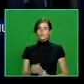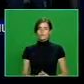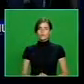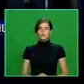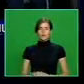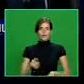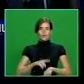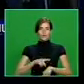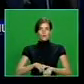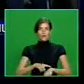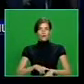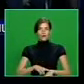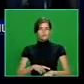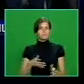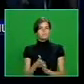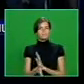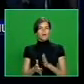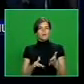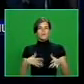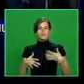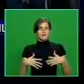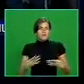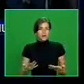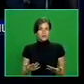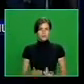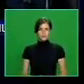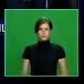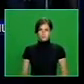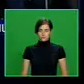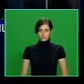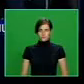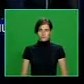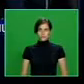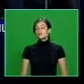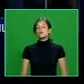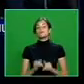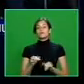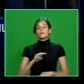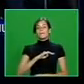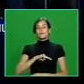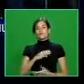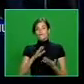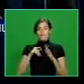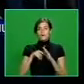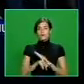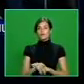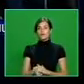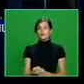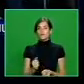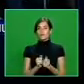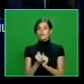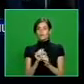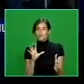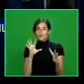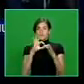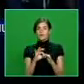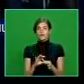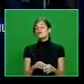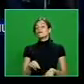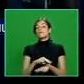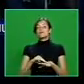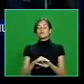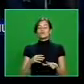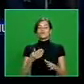horario Qué tipo de actividad Ah la misión barrio adentro deportivo articulado la misión